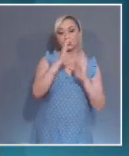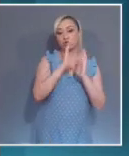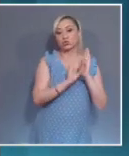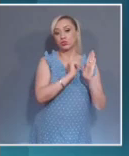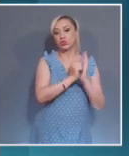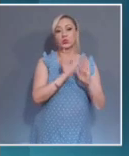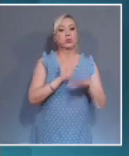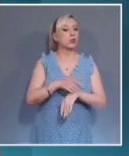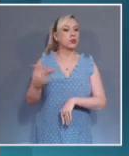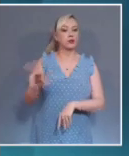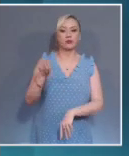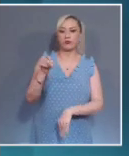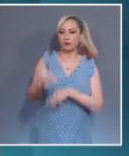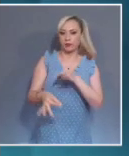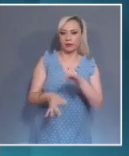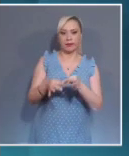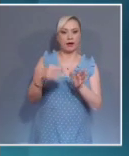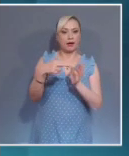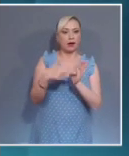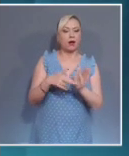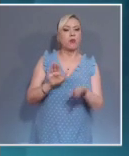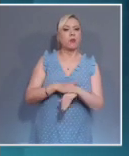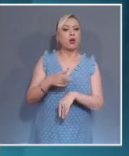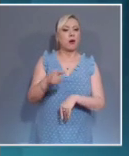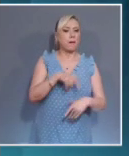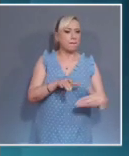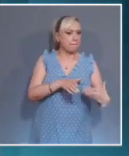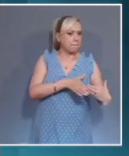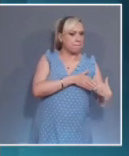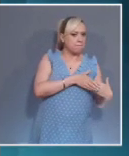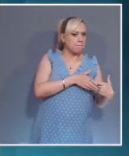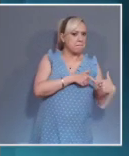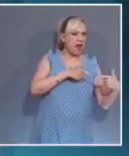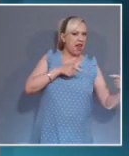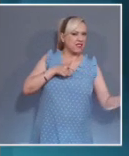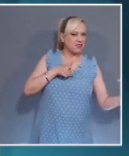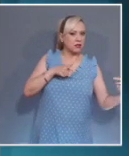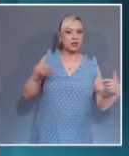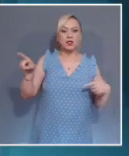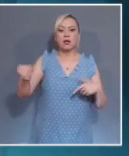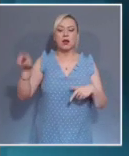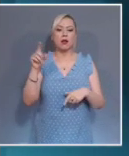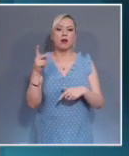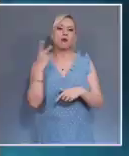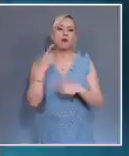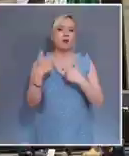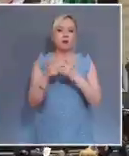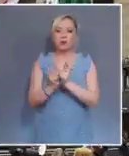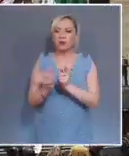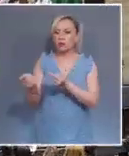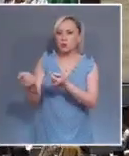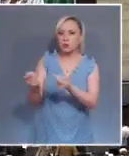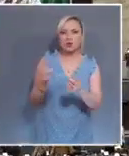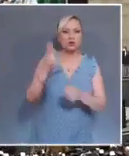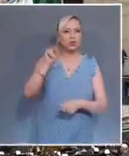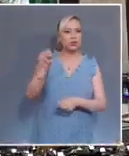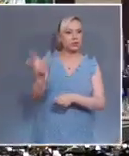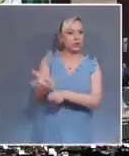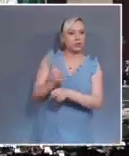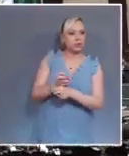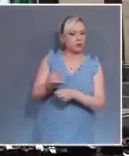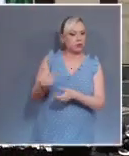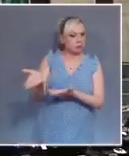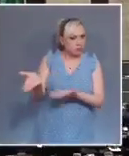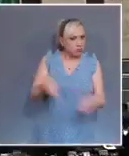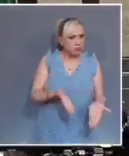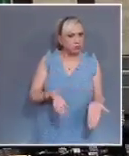requisitos para ser tramitada como iniciativa preferente, en consecuencia debió seguir la vía ordinaria. El Congreso tampoco